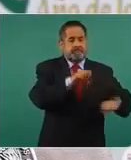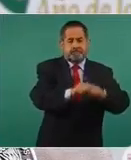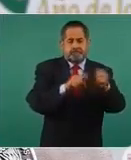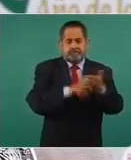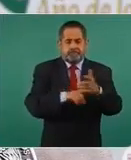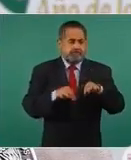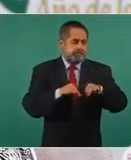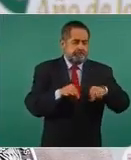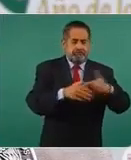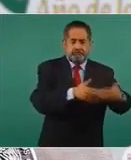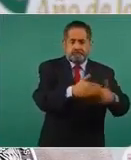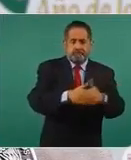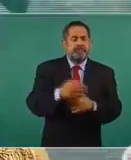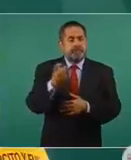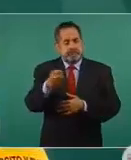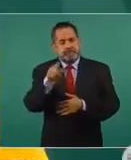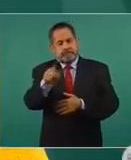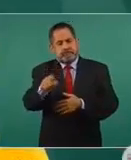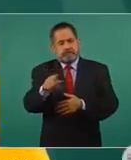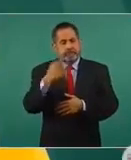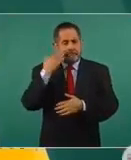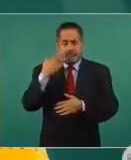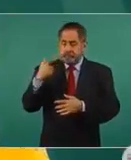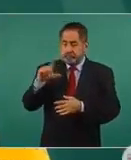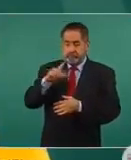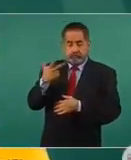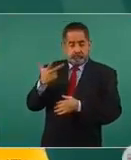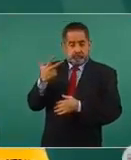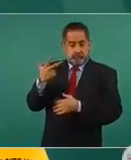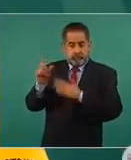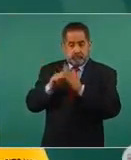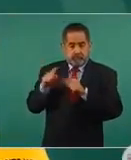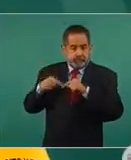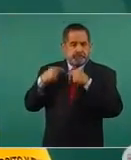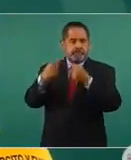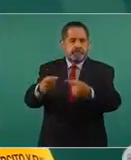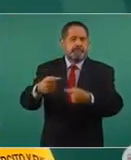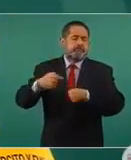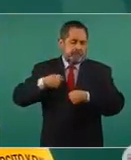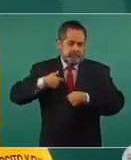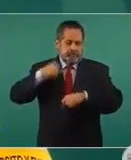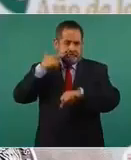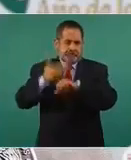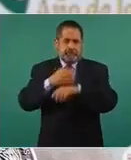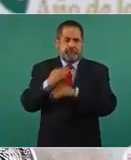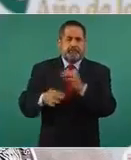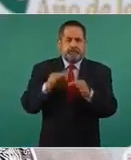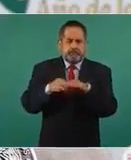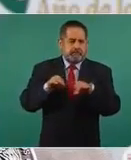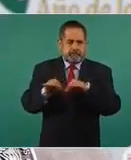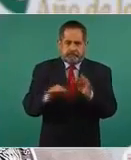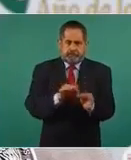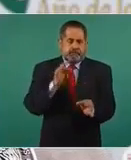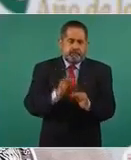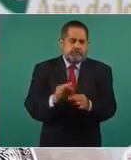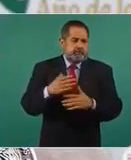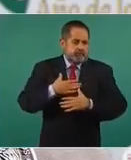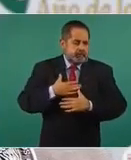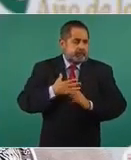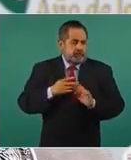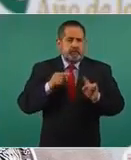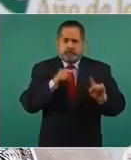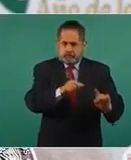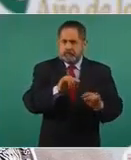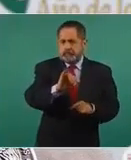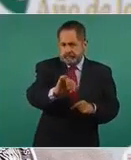las operaciones, y ahí sí, después de 8 meses, fui responsable de la actividad operativa que ahí